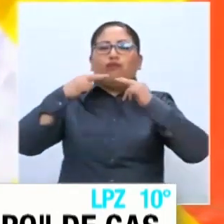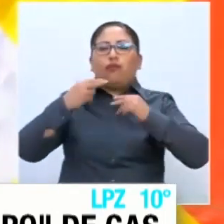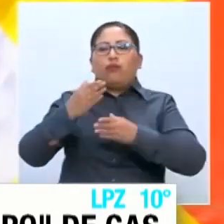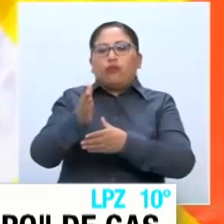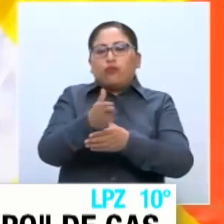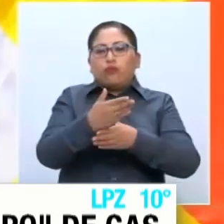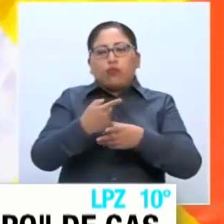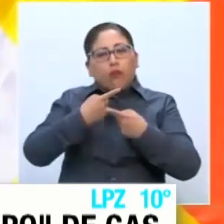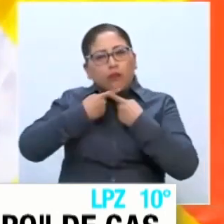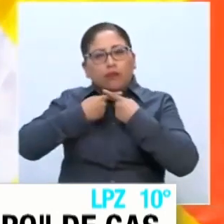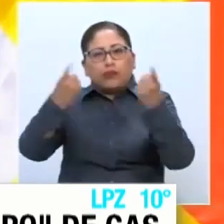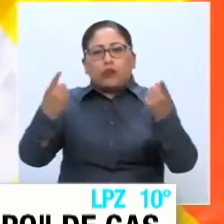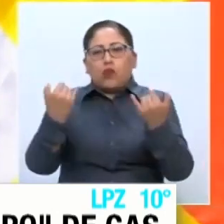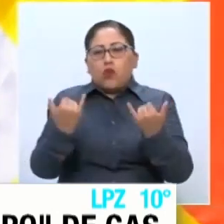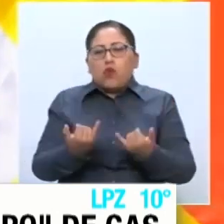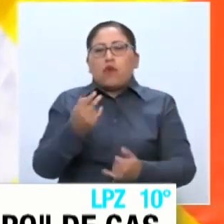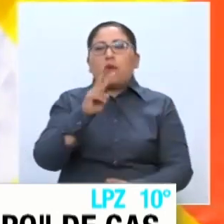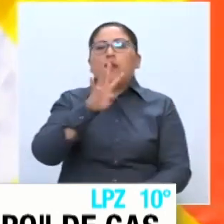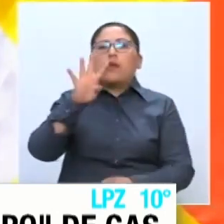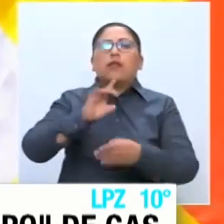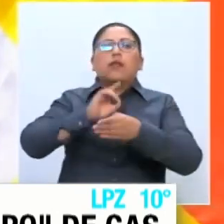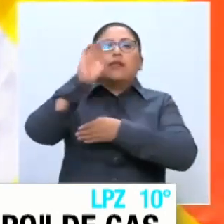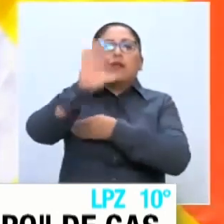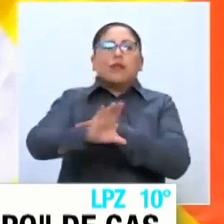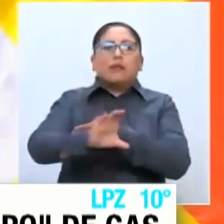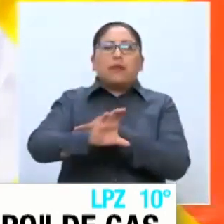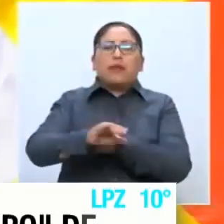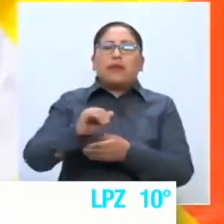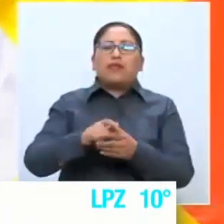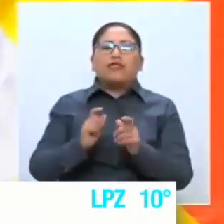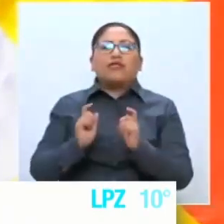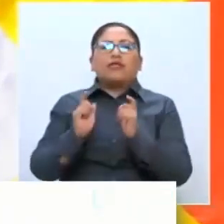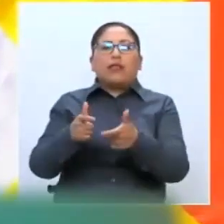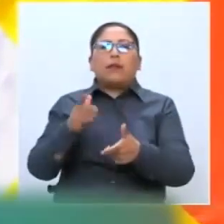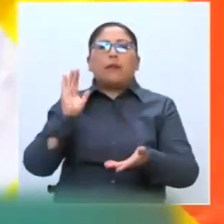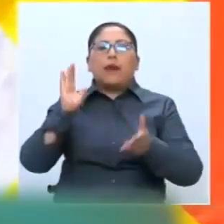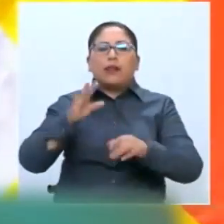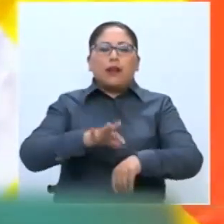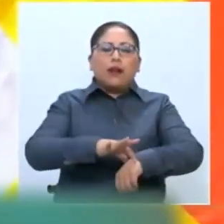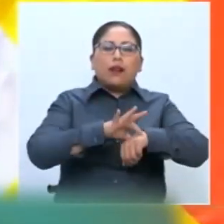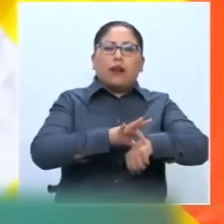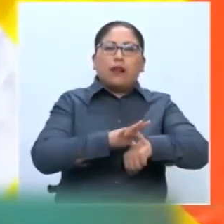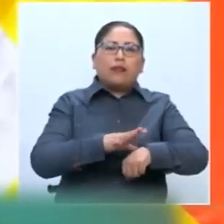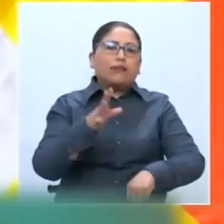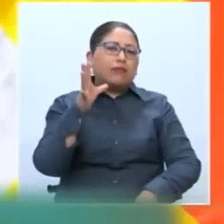aprovechar este 24 de diciembre como un regalo de nuestra Pachamama.